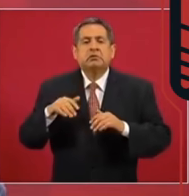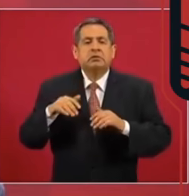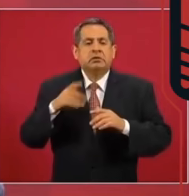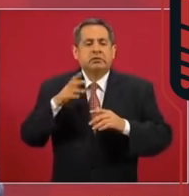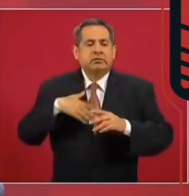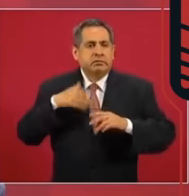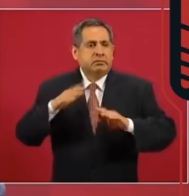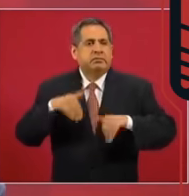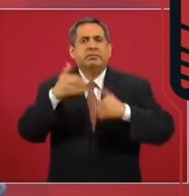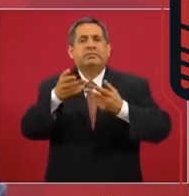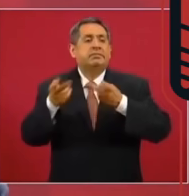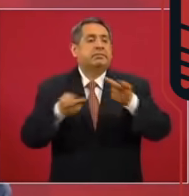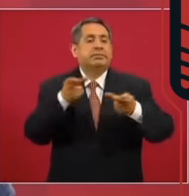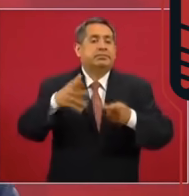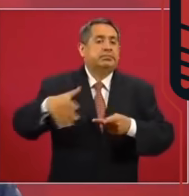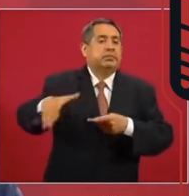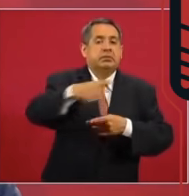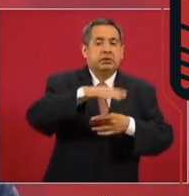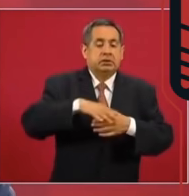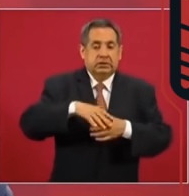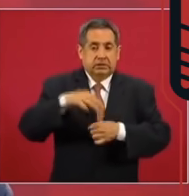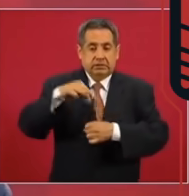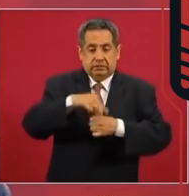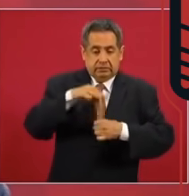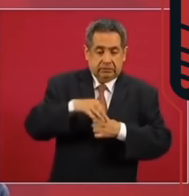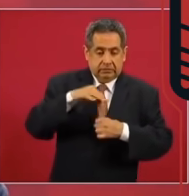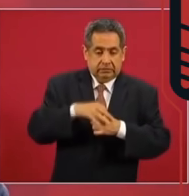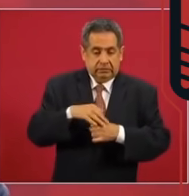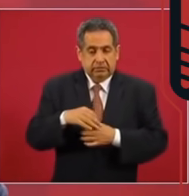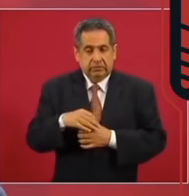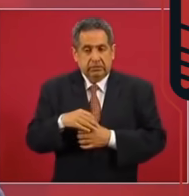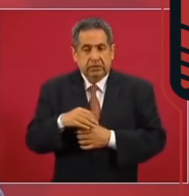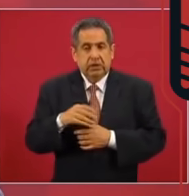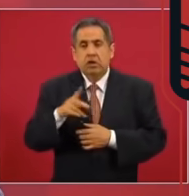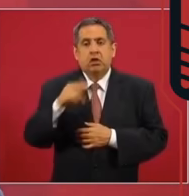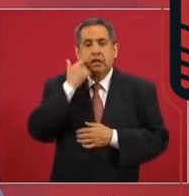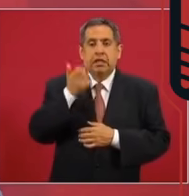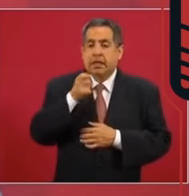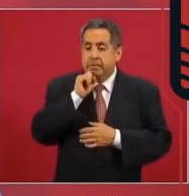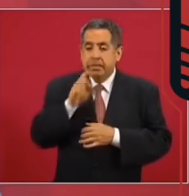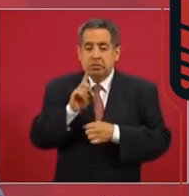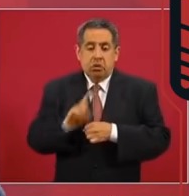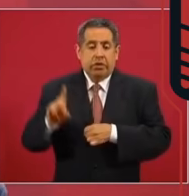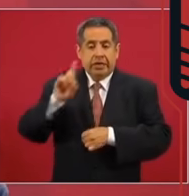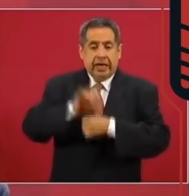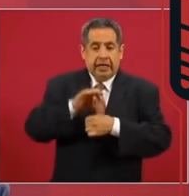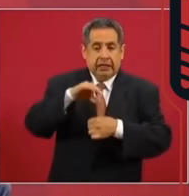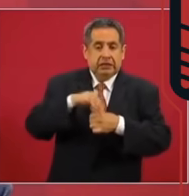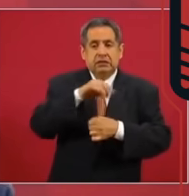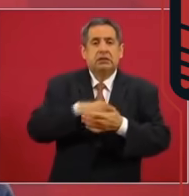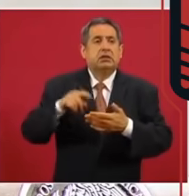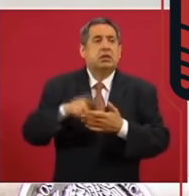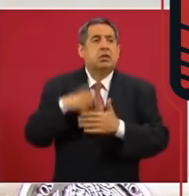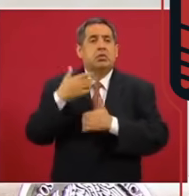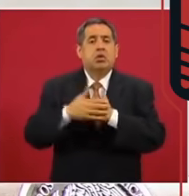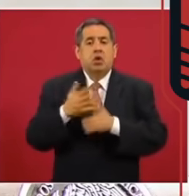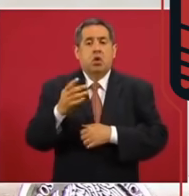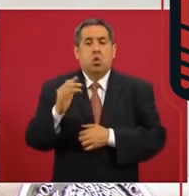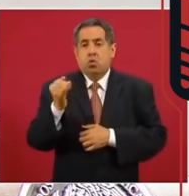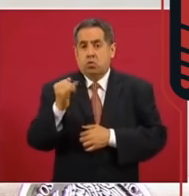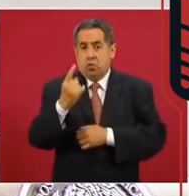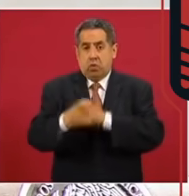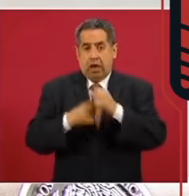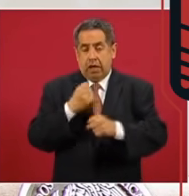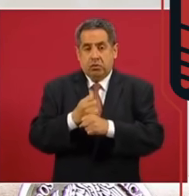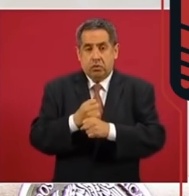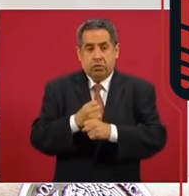de mandato se llevara a cabo el mismo día de la elección, es decir, en junio del año próximo.